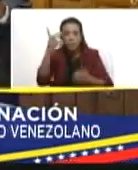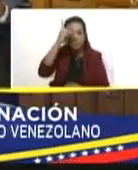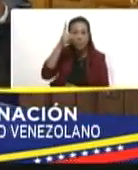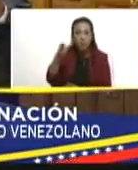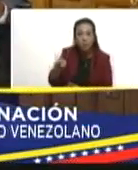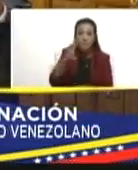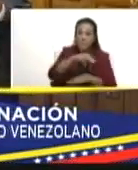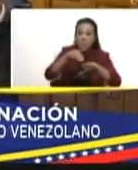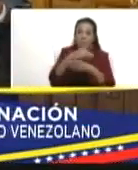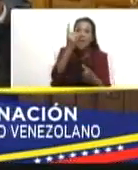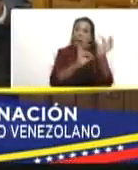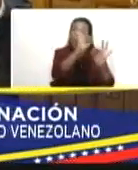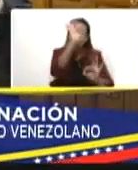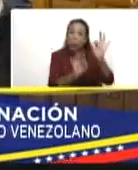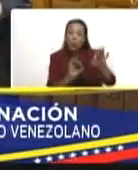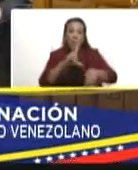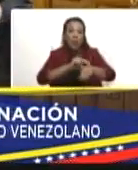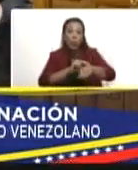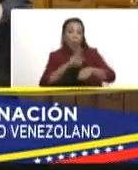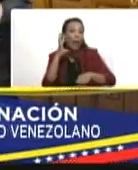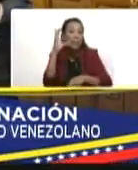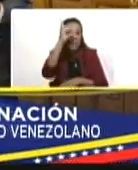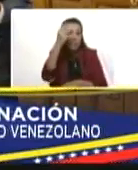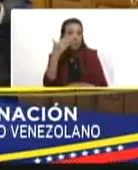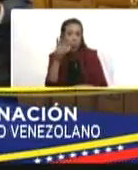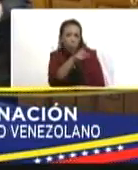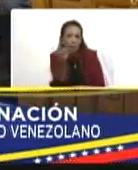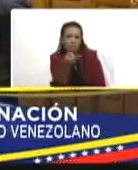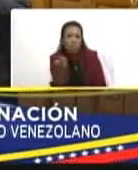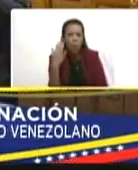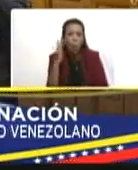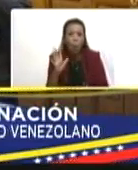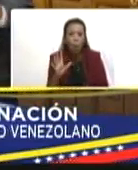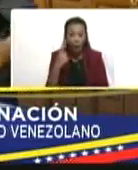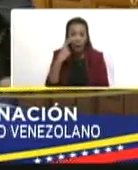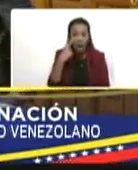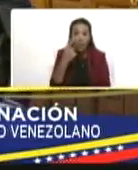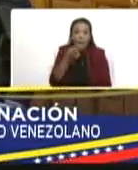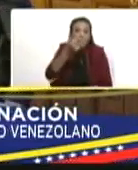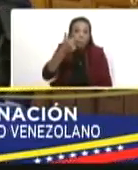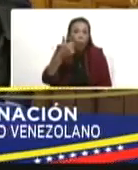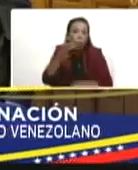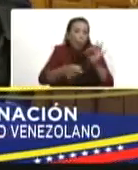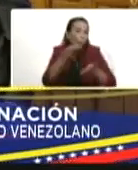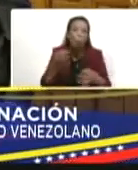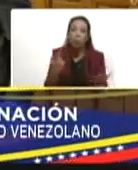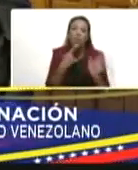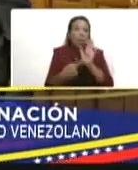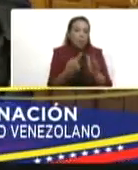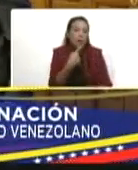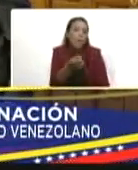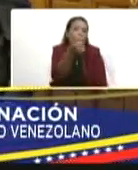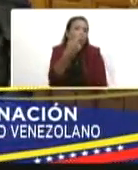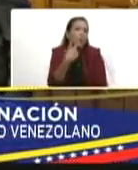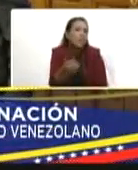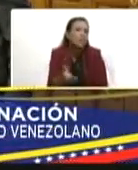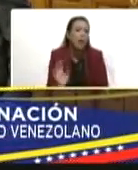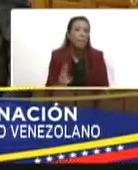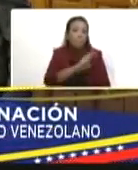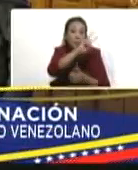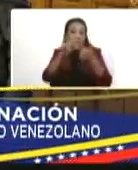y ministra de finanzas doora del Rodríguez esto a veces poco lo explicamos al país señor